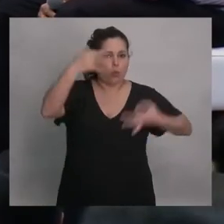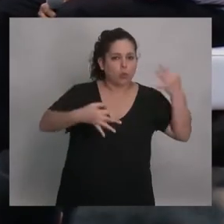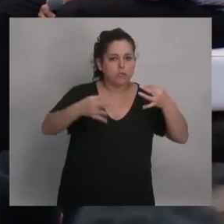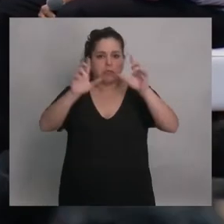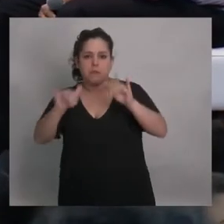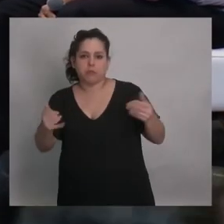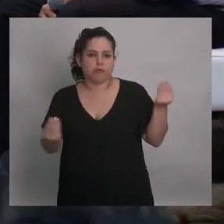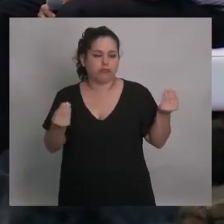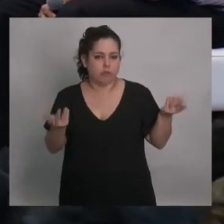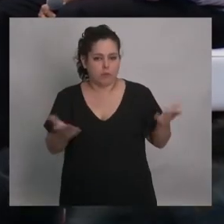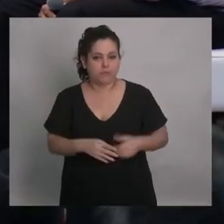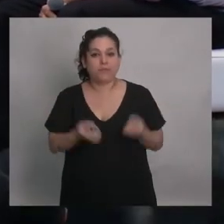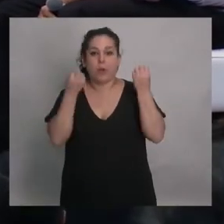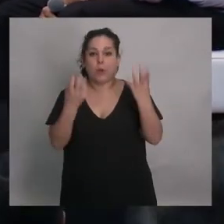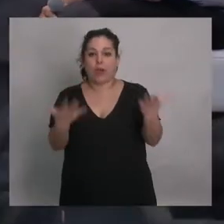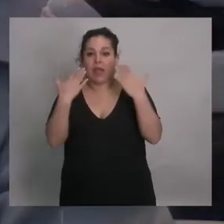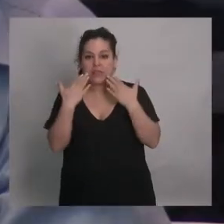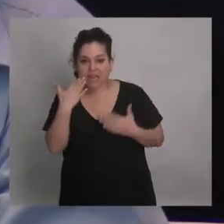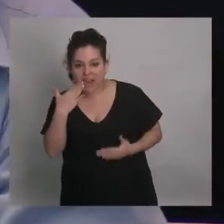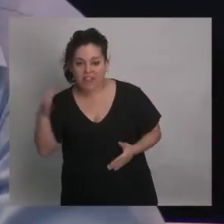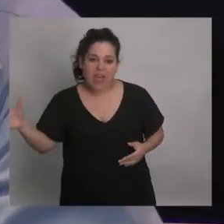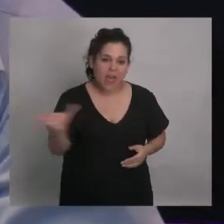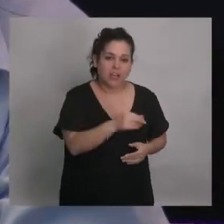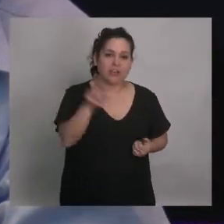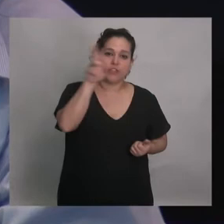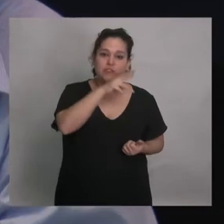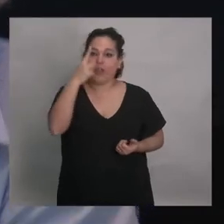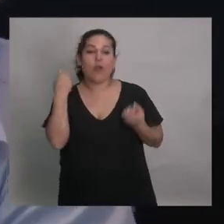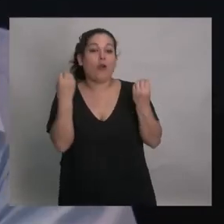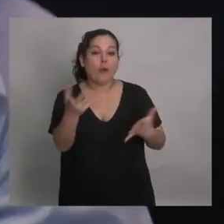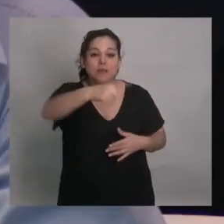buenas tardes a todos y todos cómo están ustedes